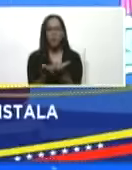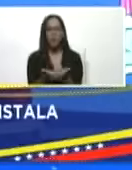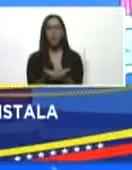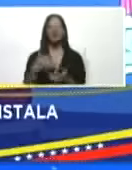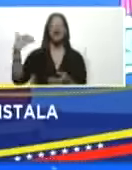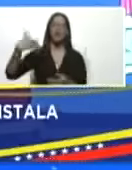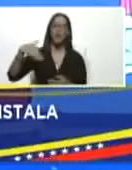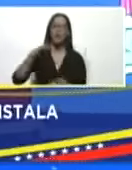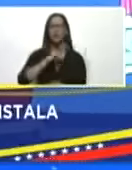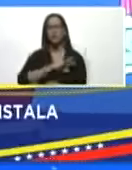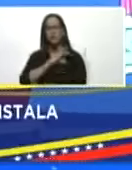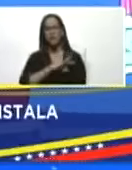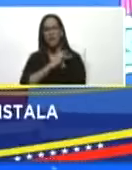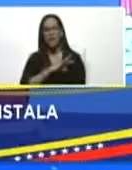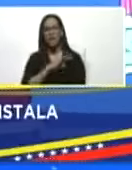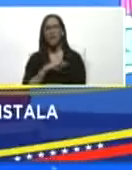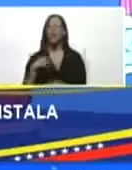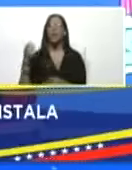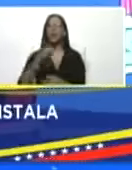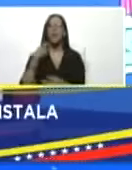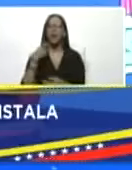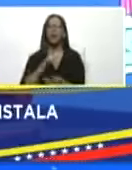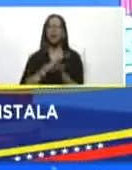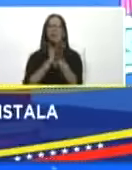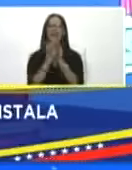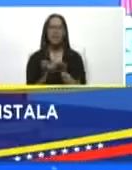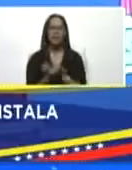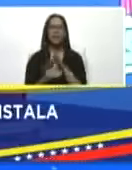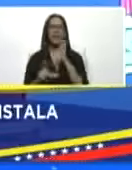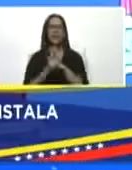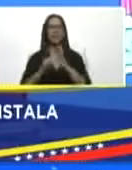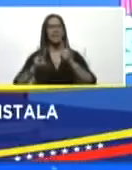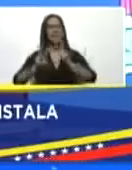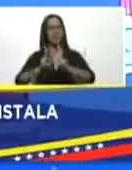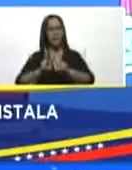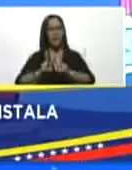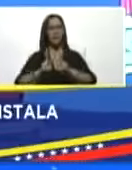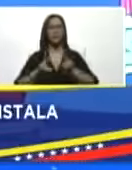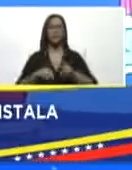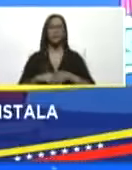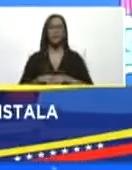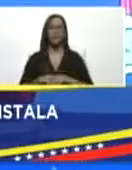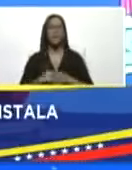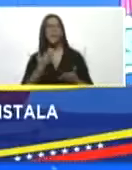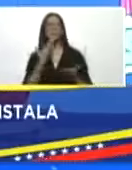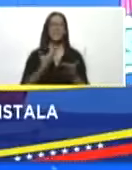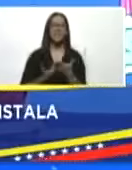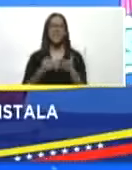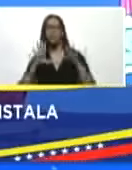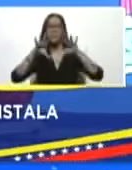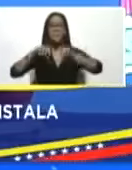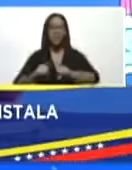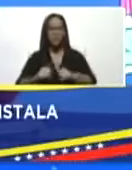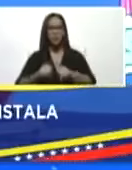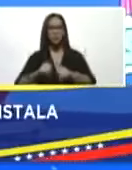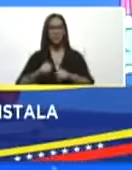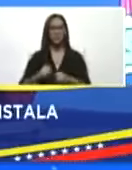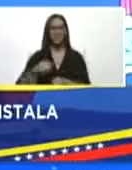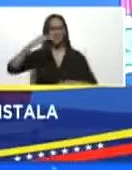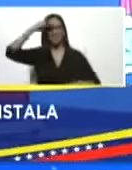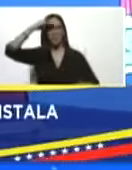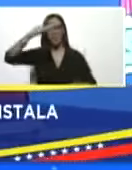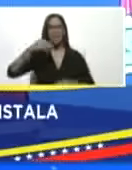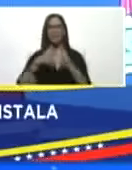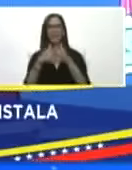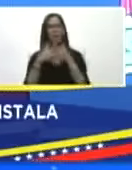derechos sociales, tratando de derogar la ley de la vivienda, pidiendo invasión del ejército de